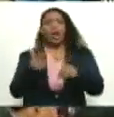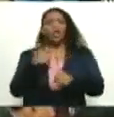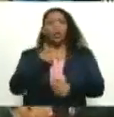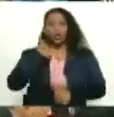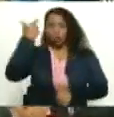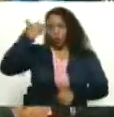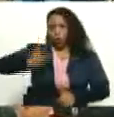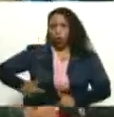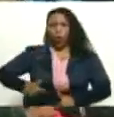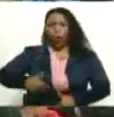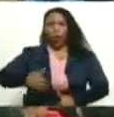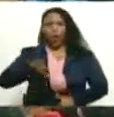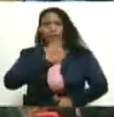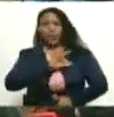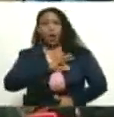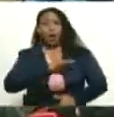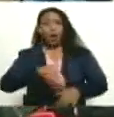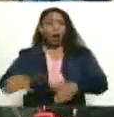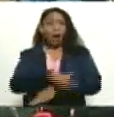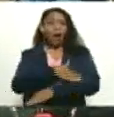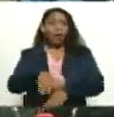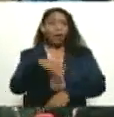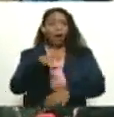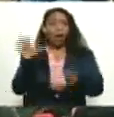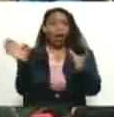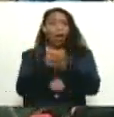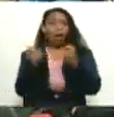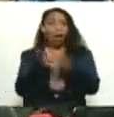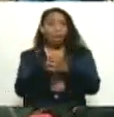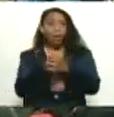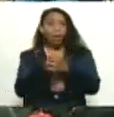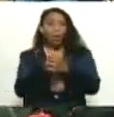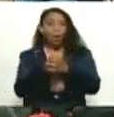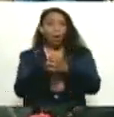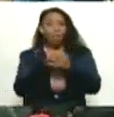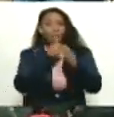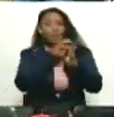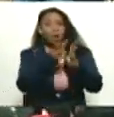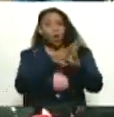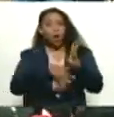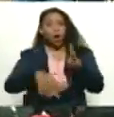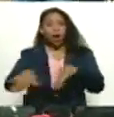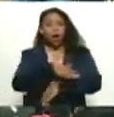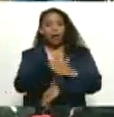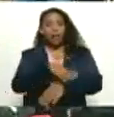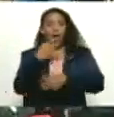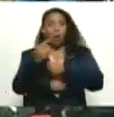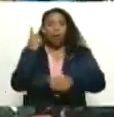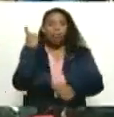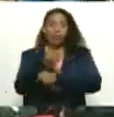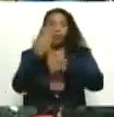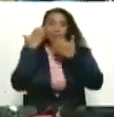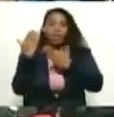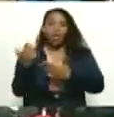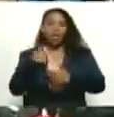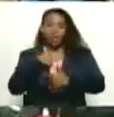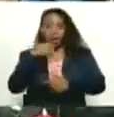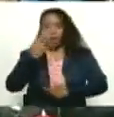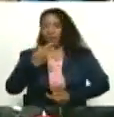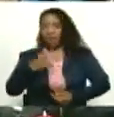sé yo, de la calle. Es el equipo, es la estructura en la calle como debe estar. De verdad me voy